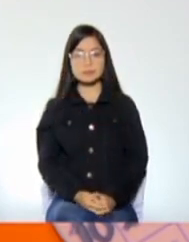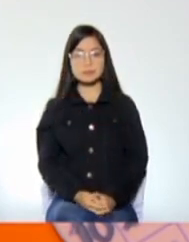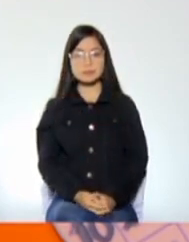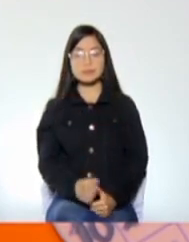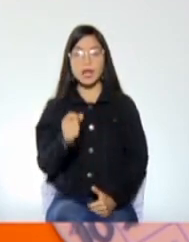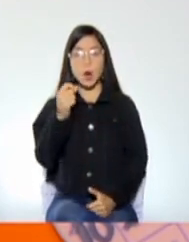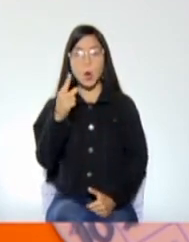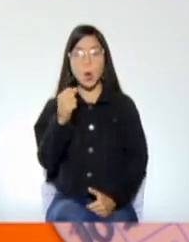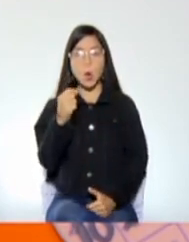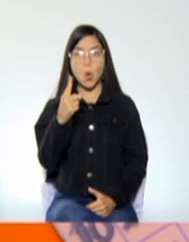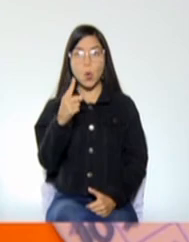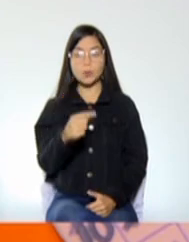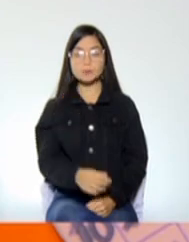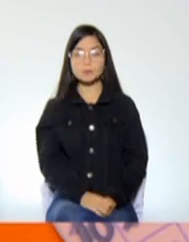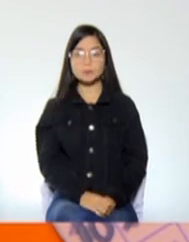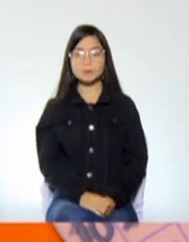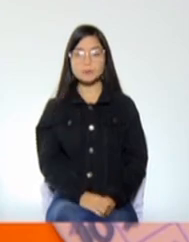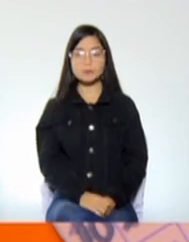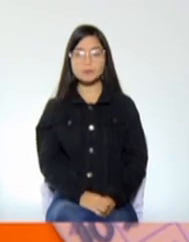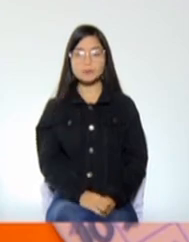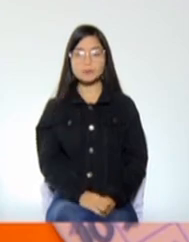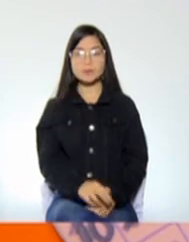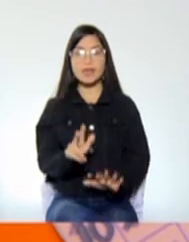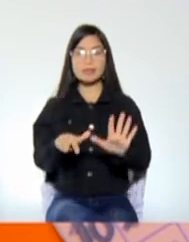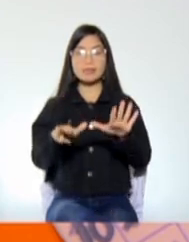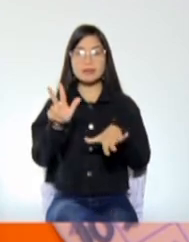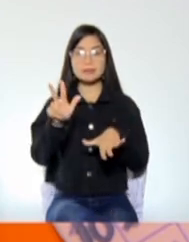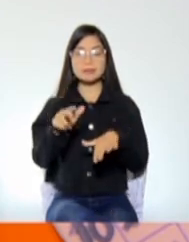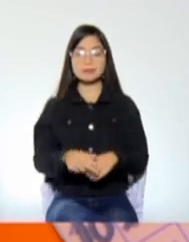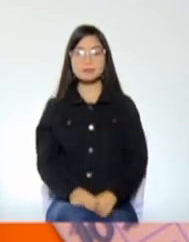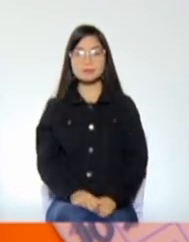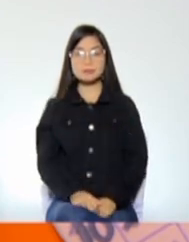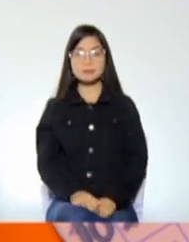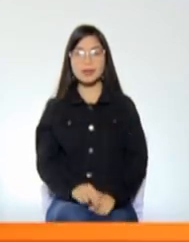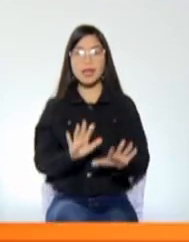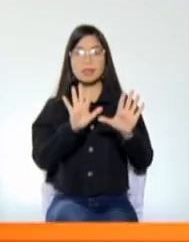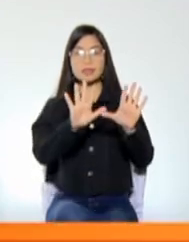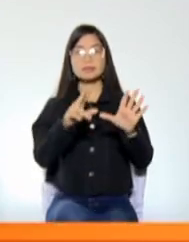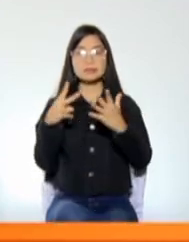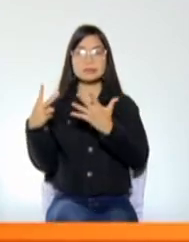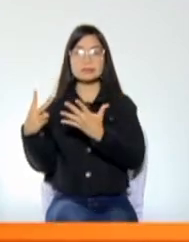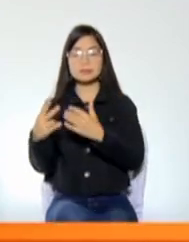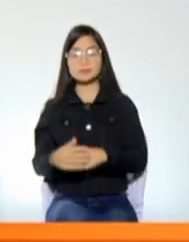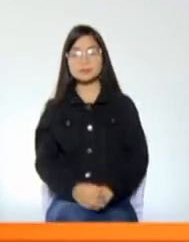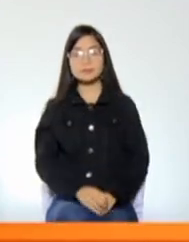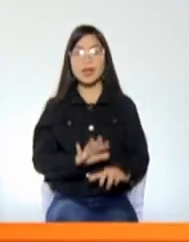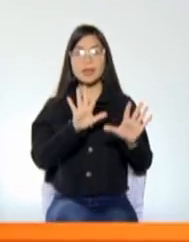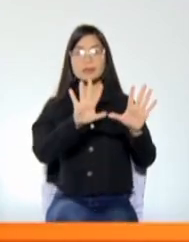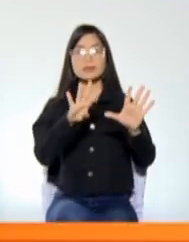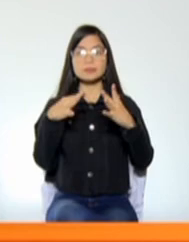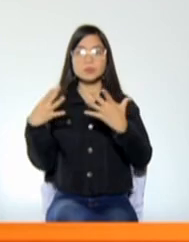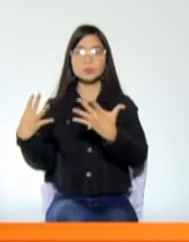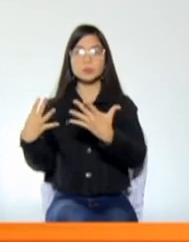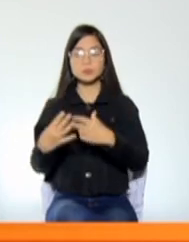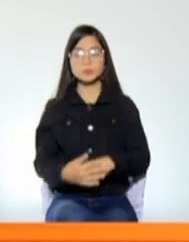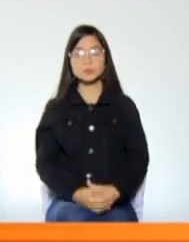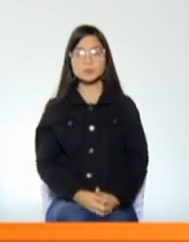el 11, el 13, 17, 19,